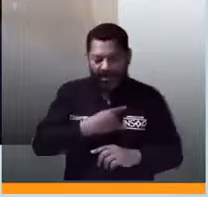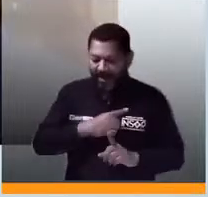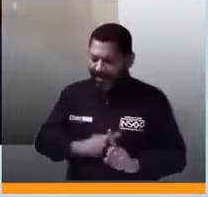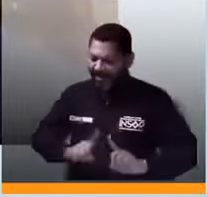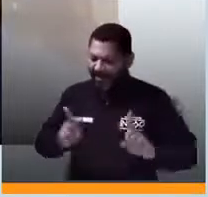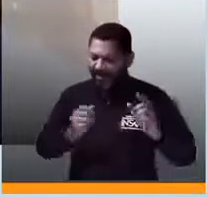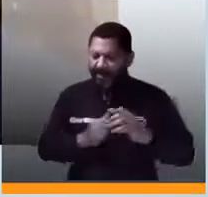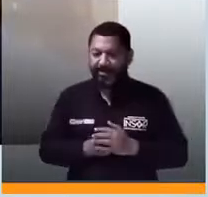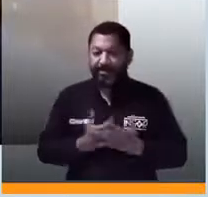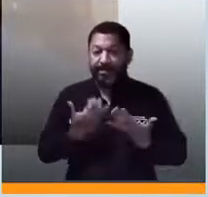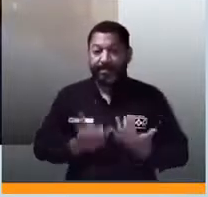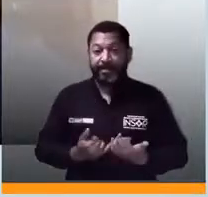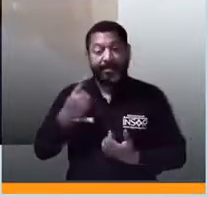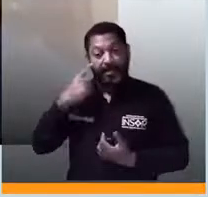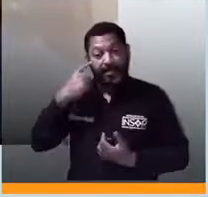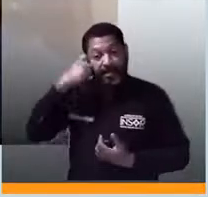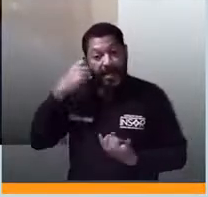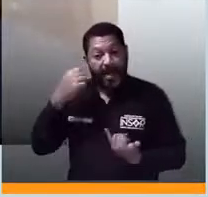hemos tenido